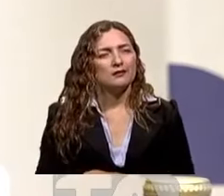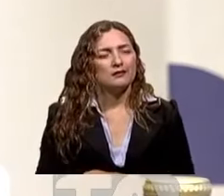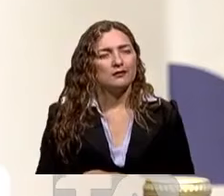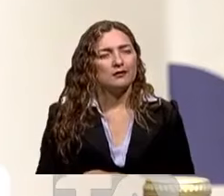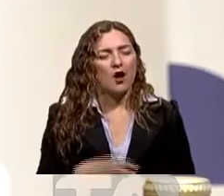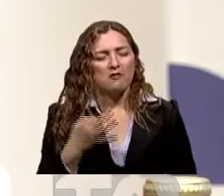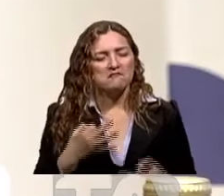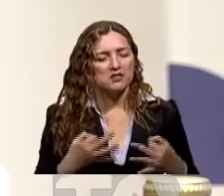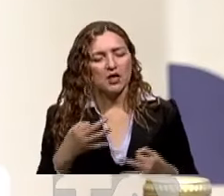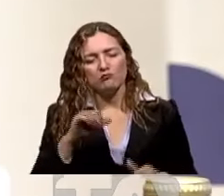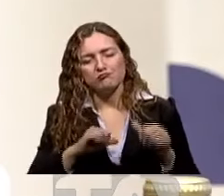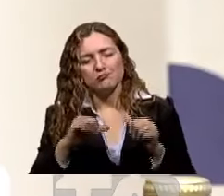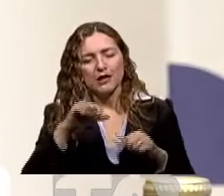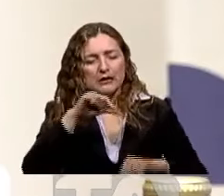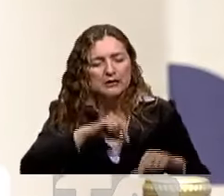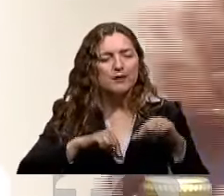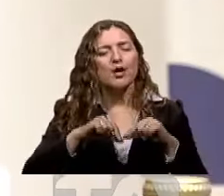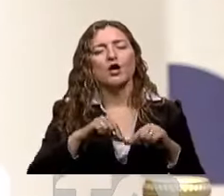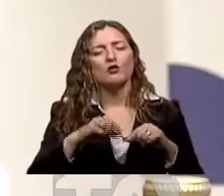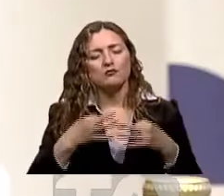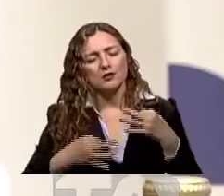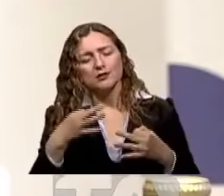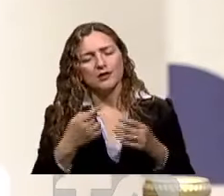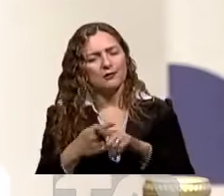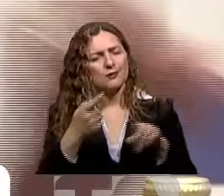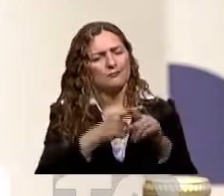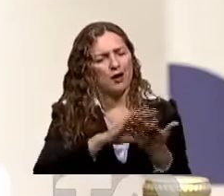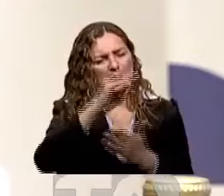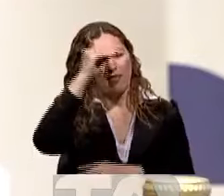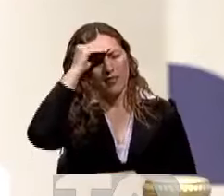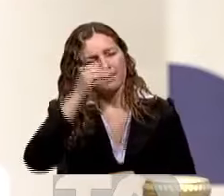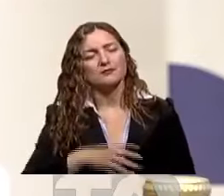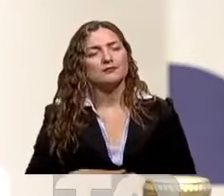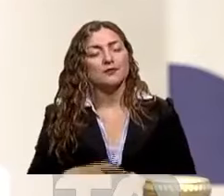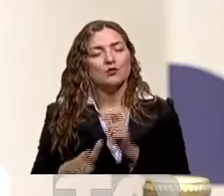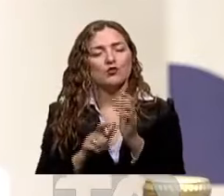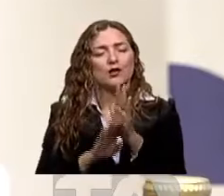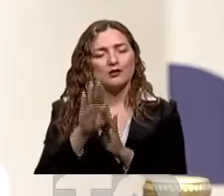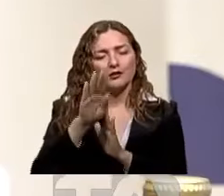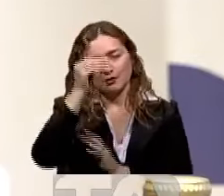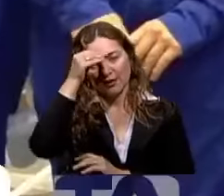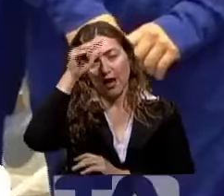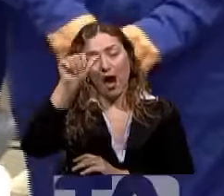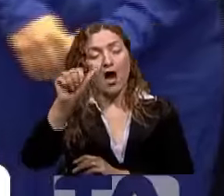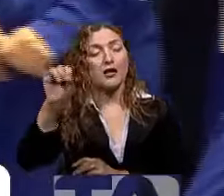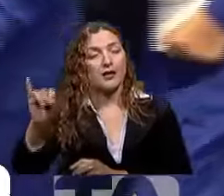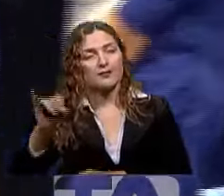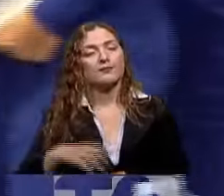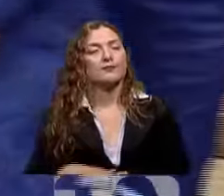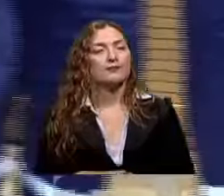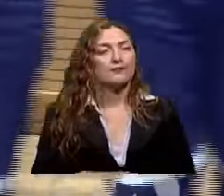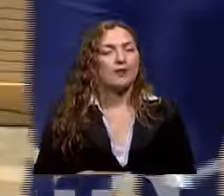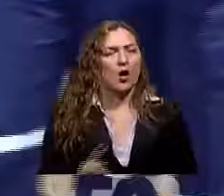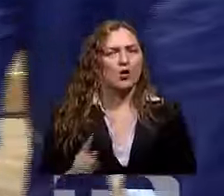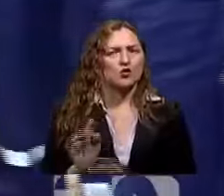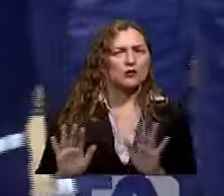o físicas o químicas o física cuánticas o personas que desarrollen la inteligencia artificial. Pero ellas no